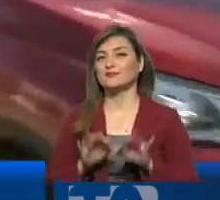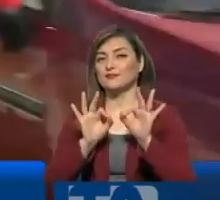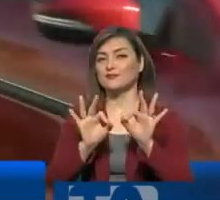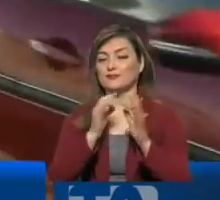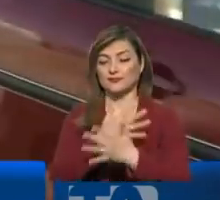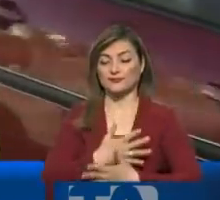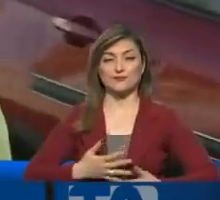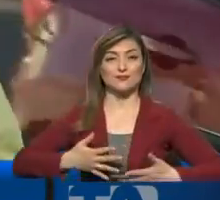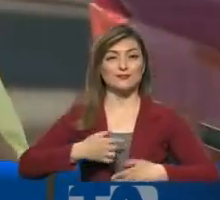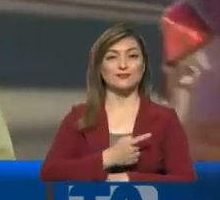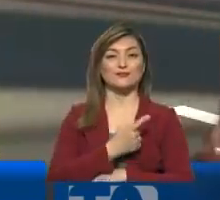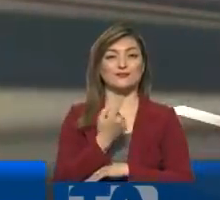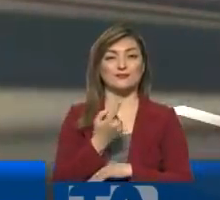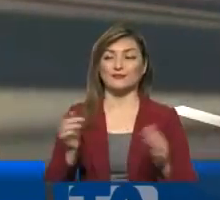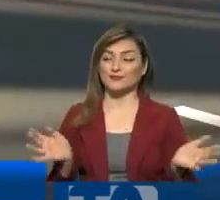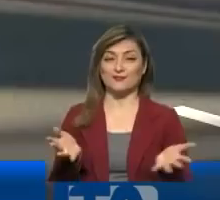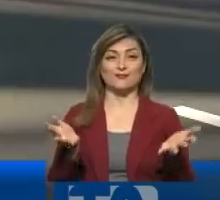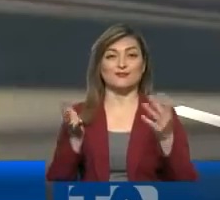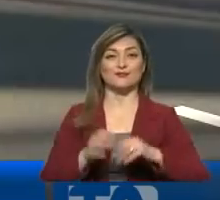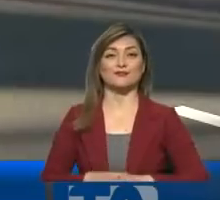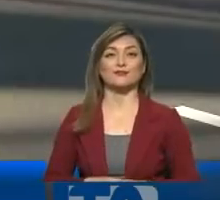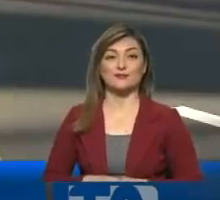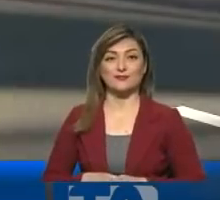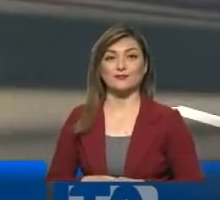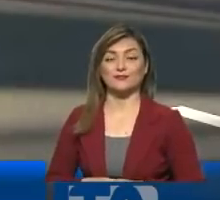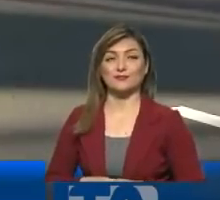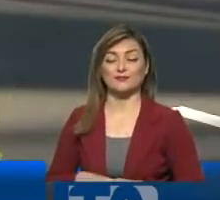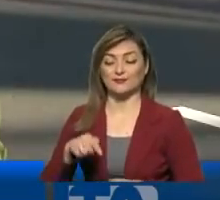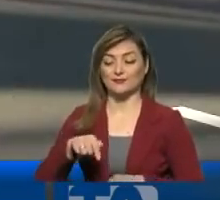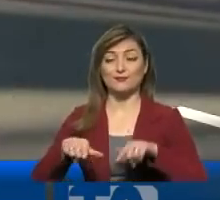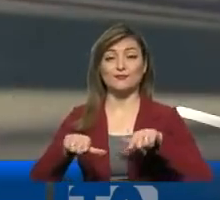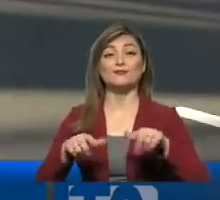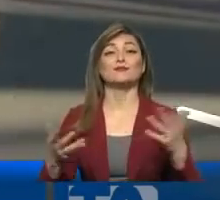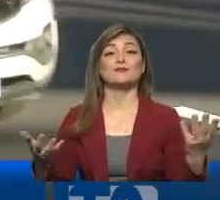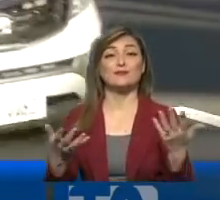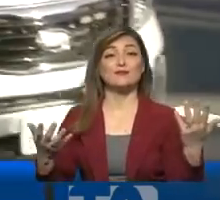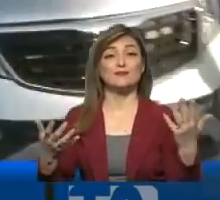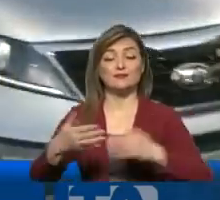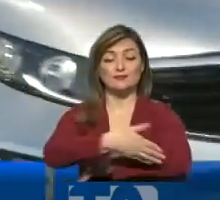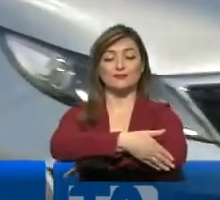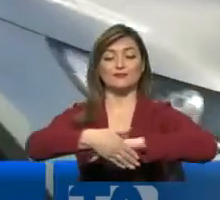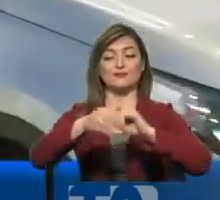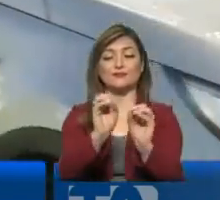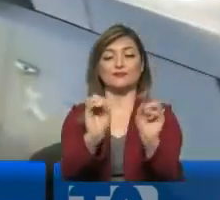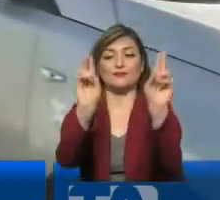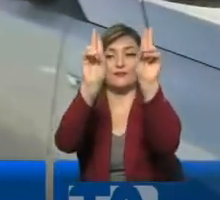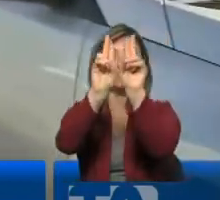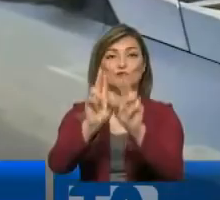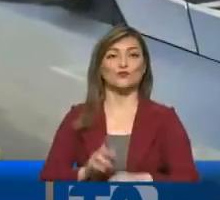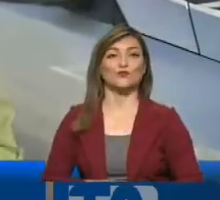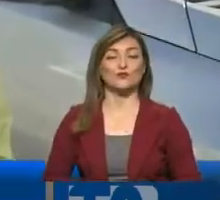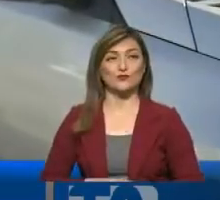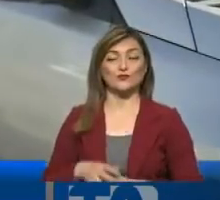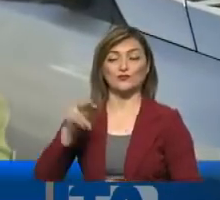a disfrutar de este día y ponerle muchísimo ánimo. Les cuento que yo me encuentro en este momento sobre la avenida Naciones Unidas, aquí en el norte de la